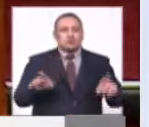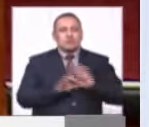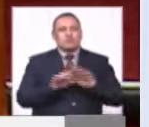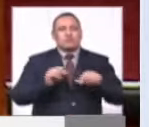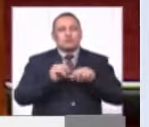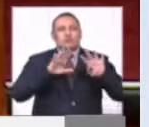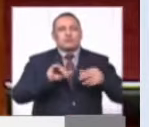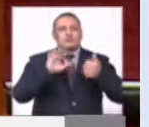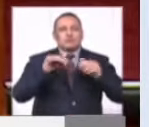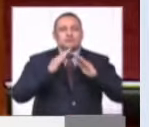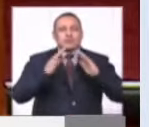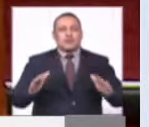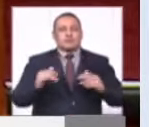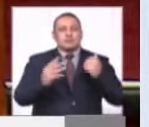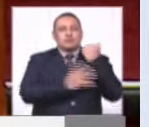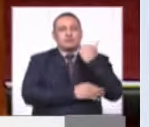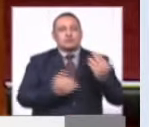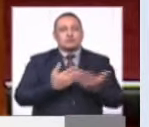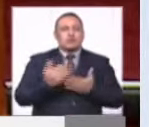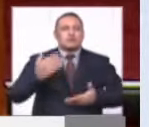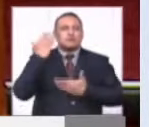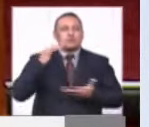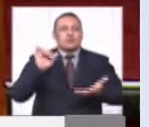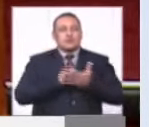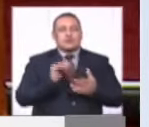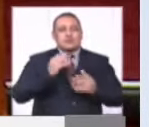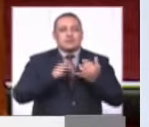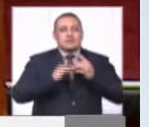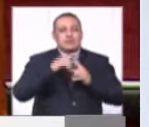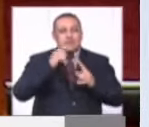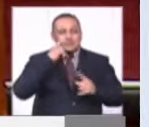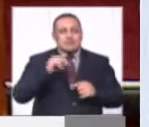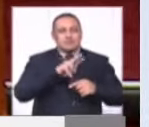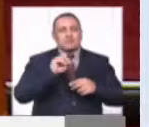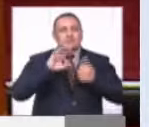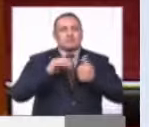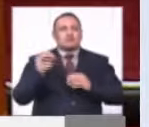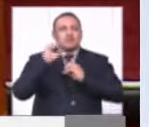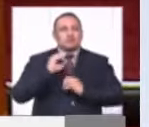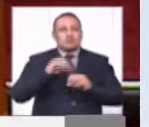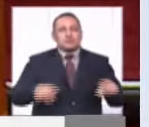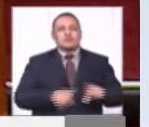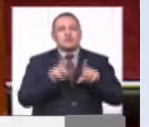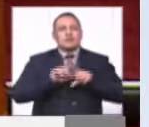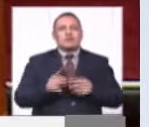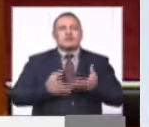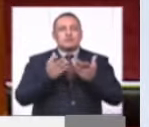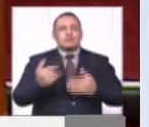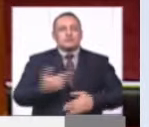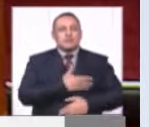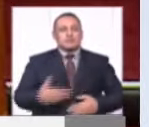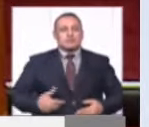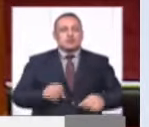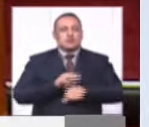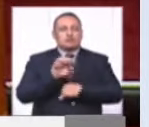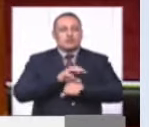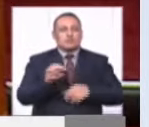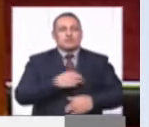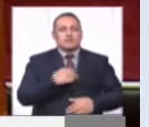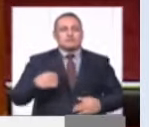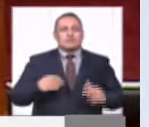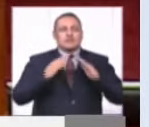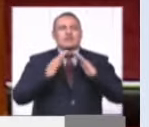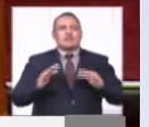de los 96 asentamientos humanos de Piura, Castilla, 26 de octubre y el medio Piura. Por su intermedio, presidente, exhortamos a la ministra